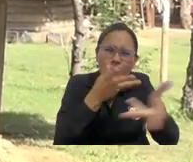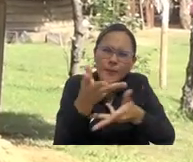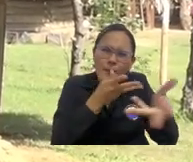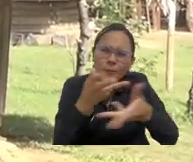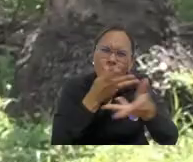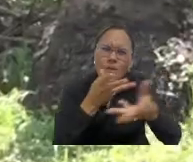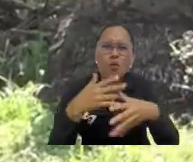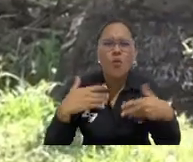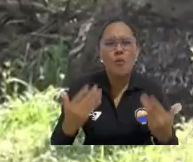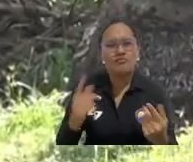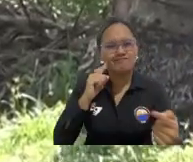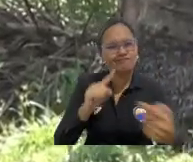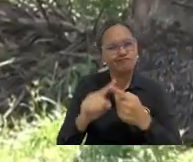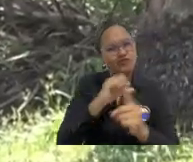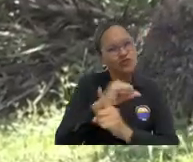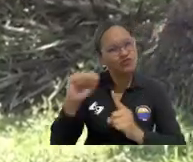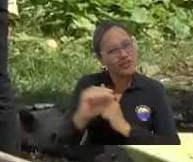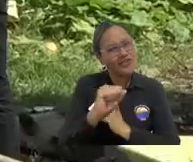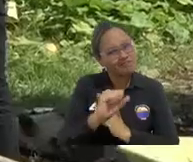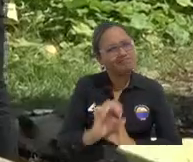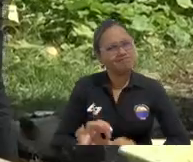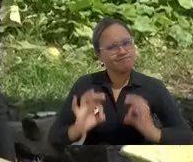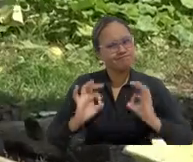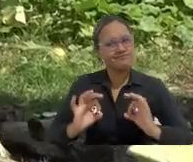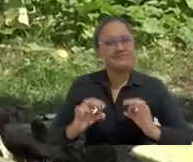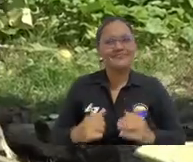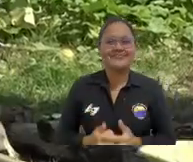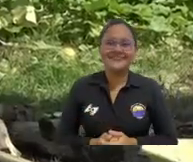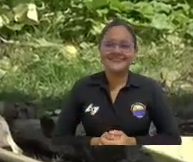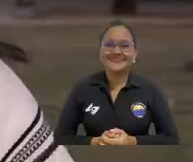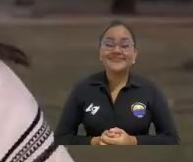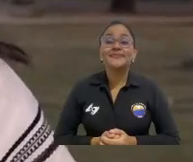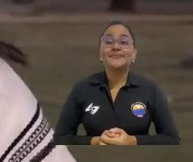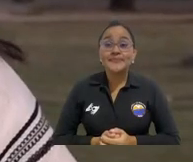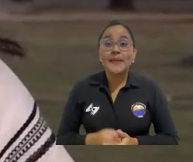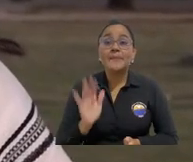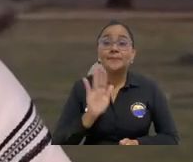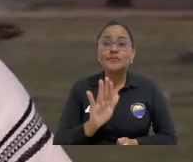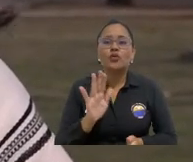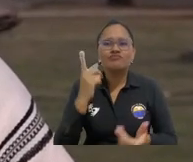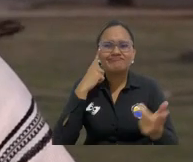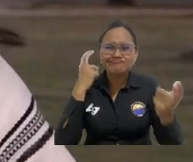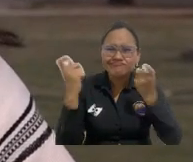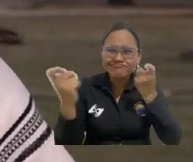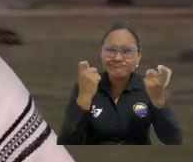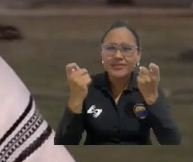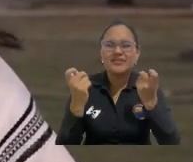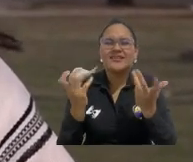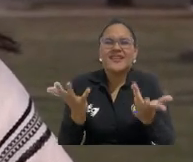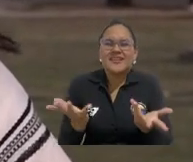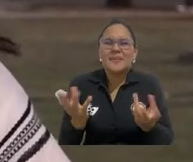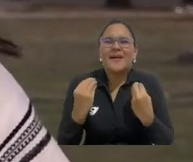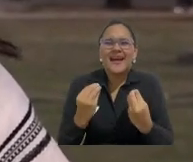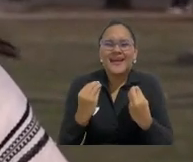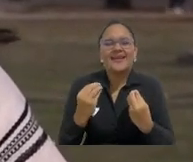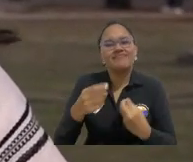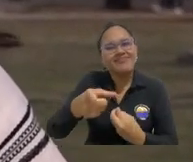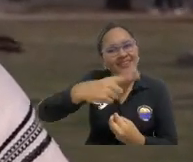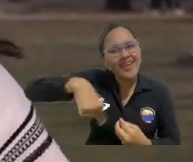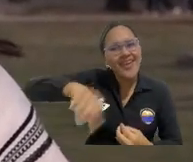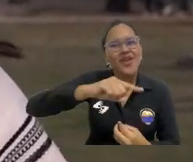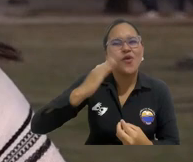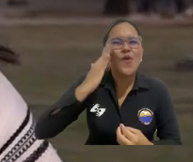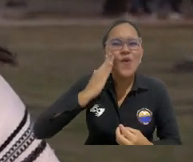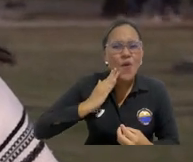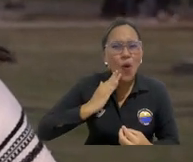saberes y el reconocimiento de la ancestralidad como valor social las estrategias y los mecanismo para poder también Ingresar a